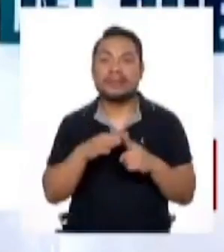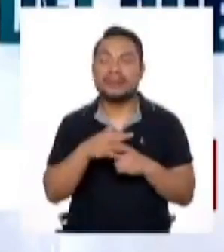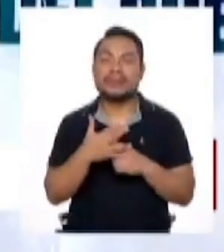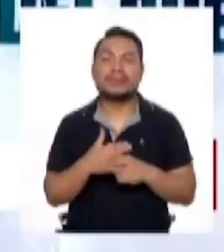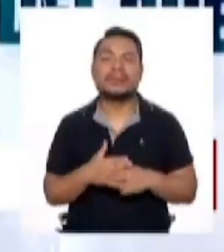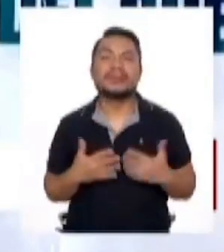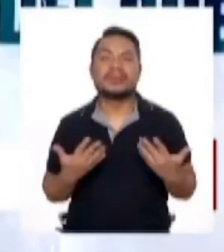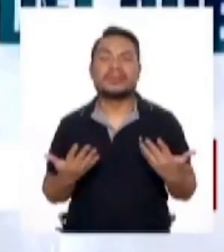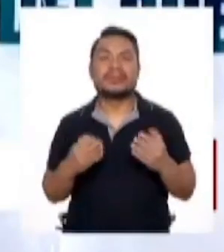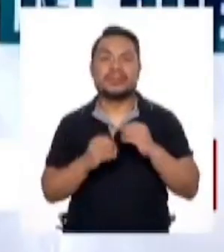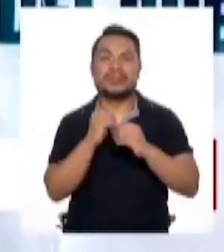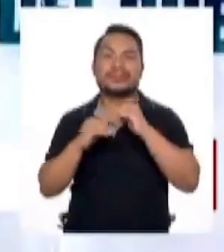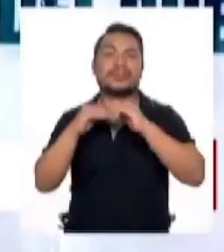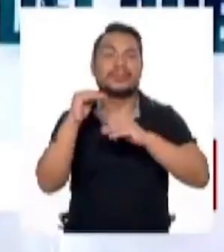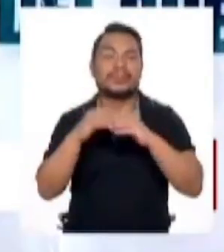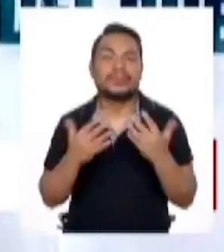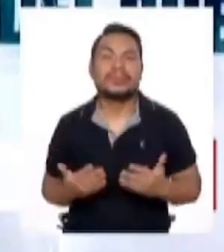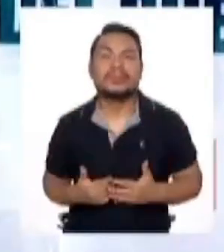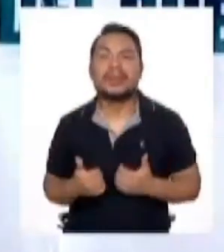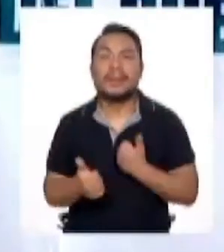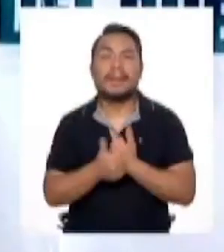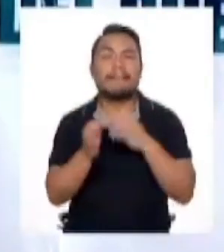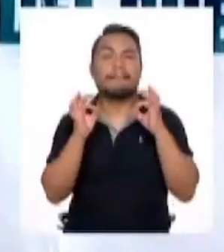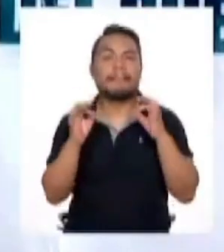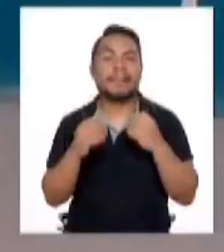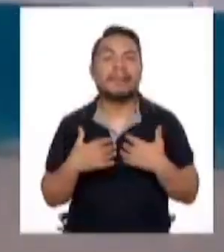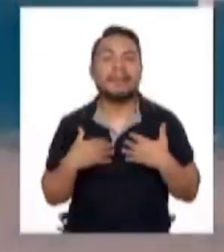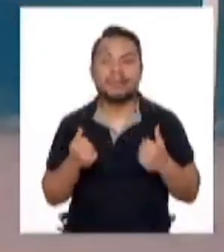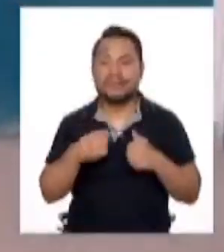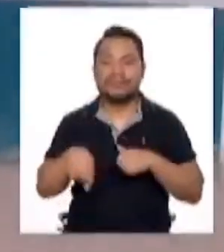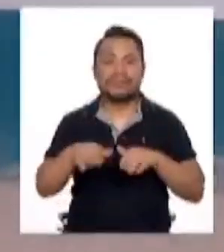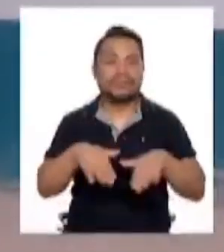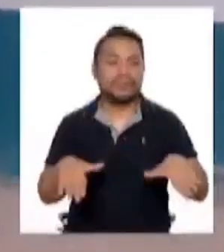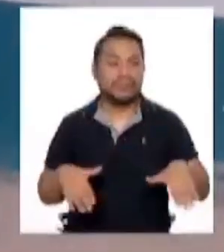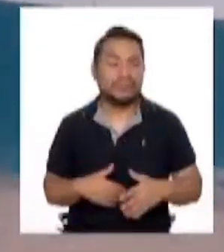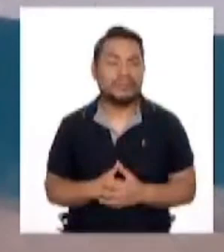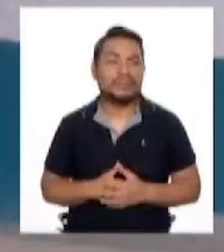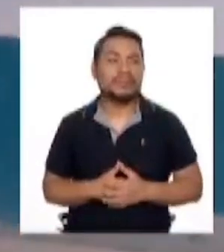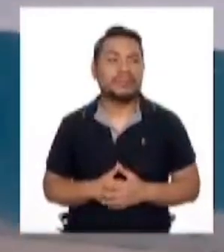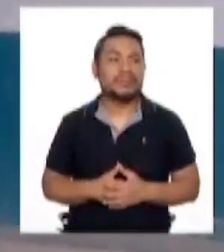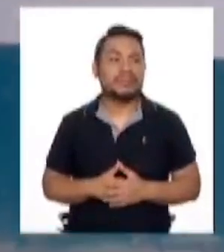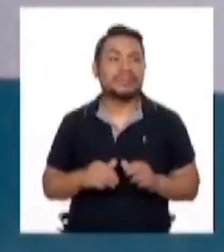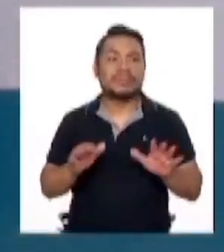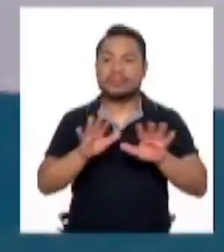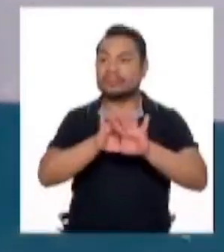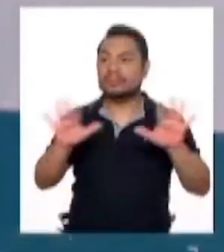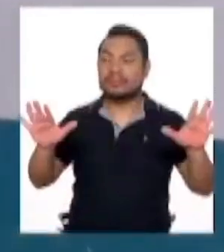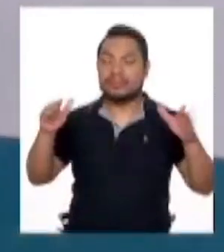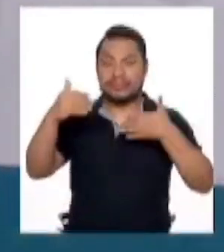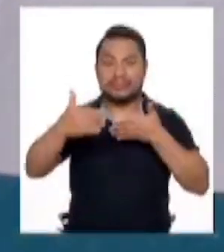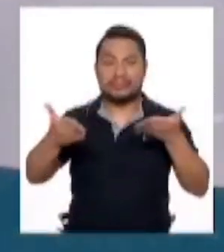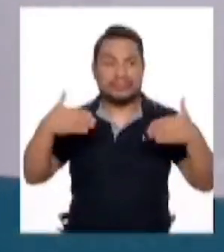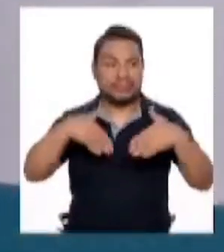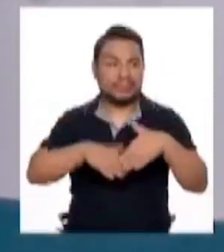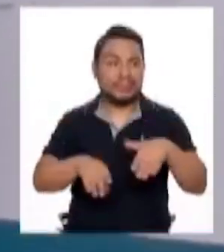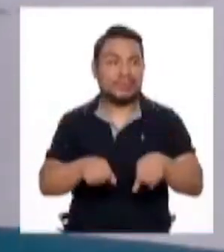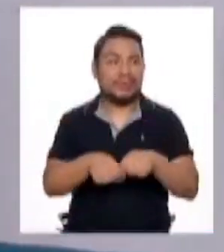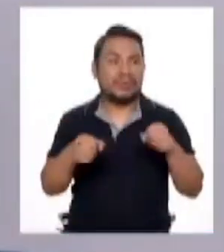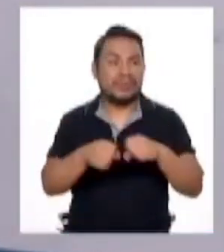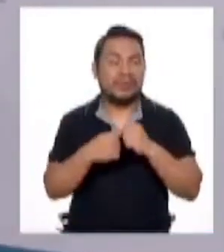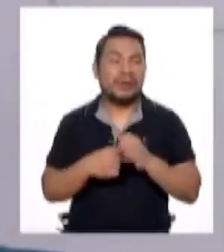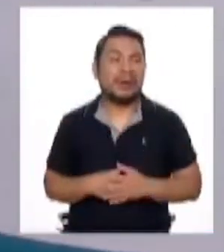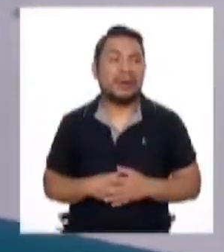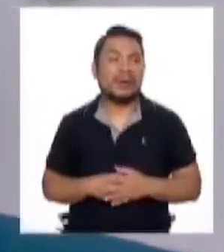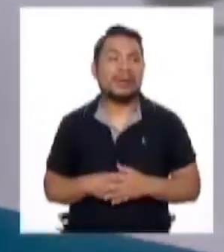de infraestructura debe presentar un riesgo a la salud del alumno. Es un módulo que sirve como aula, roto, pero no es lo más